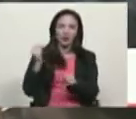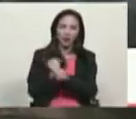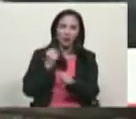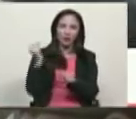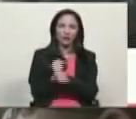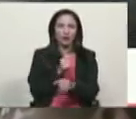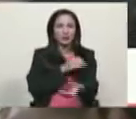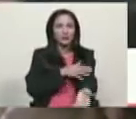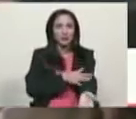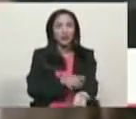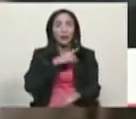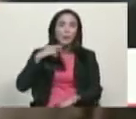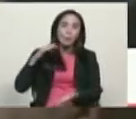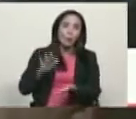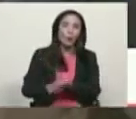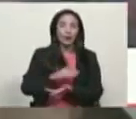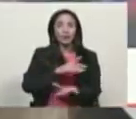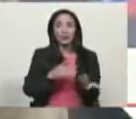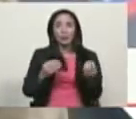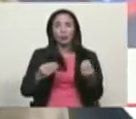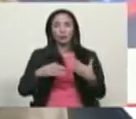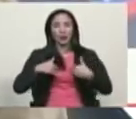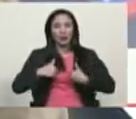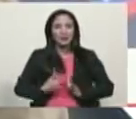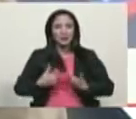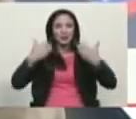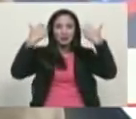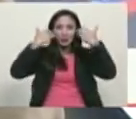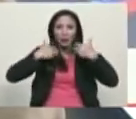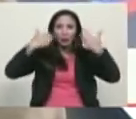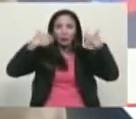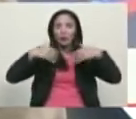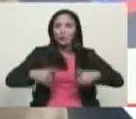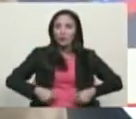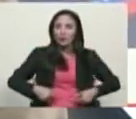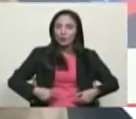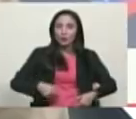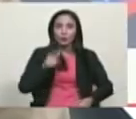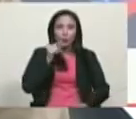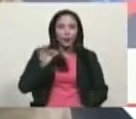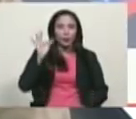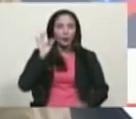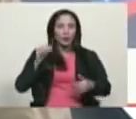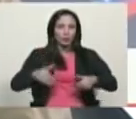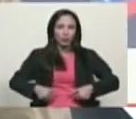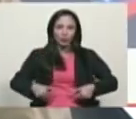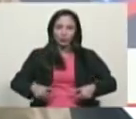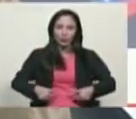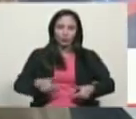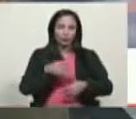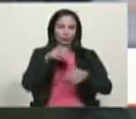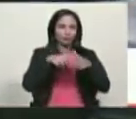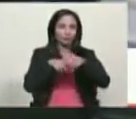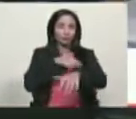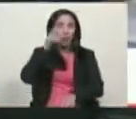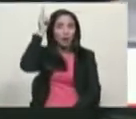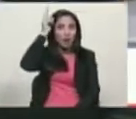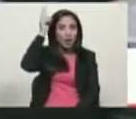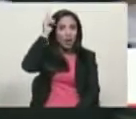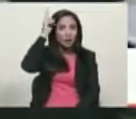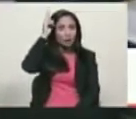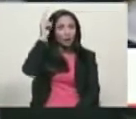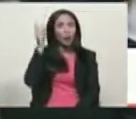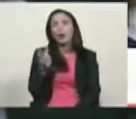sangre, sudor y lágrimas, con el esfuerzo de miles de hombres, de mujeres, de indios, de